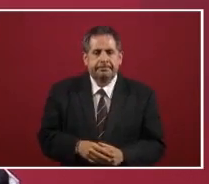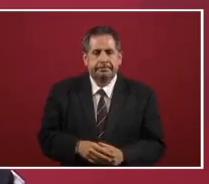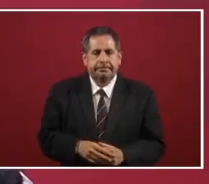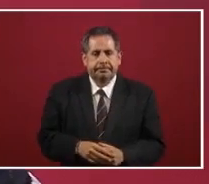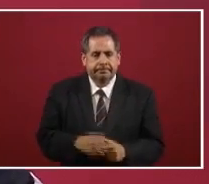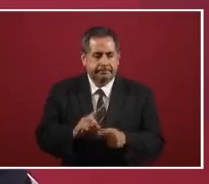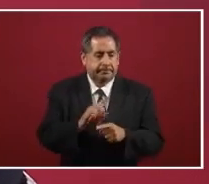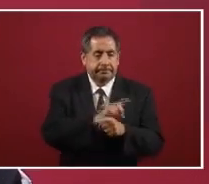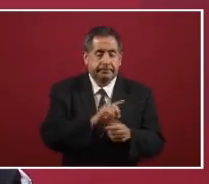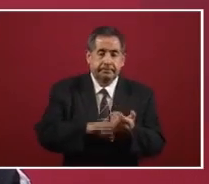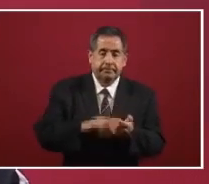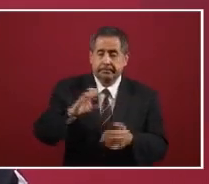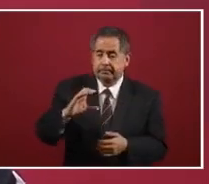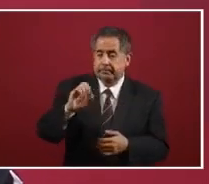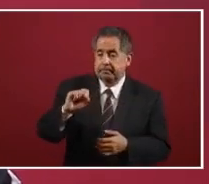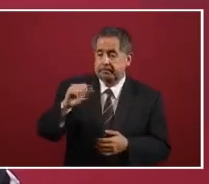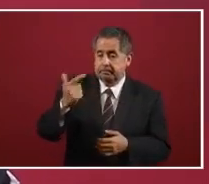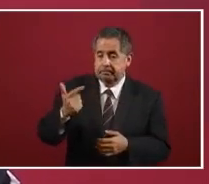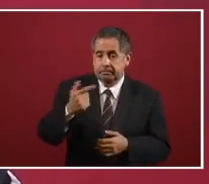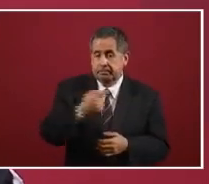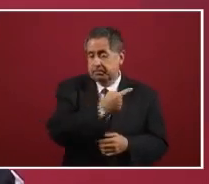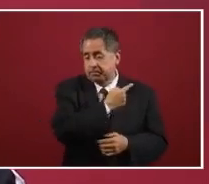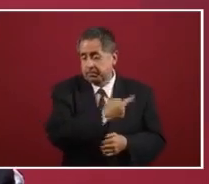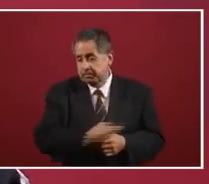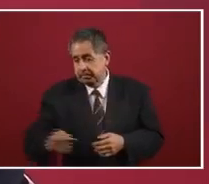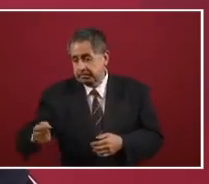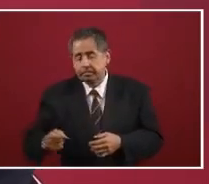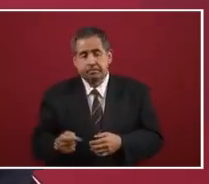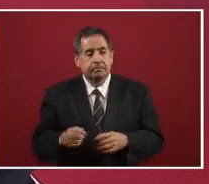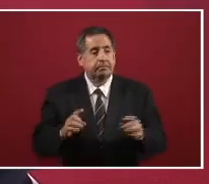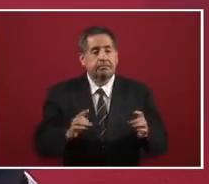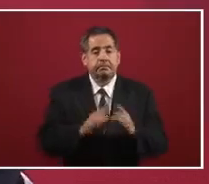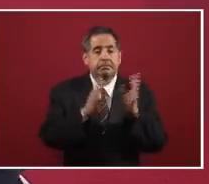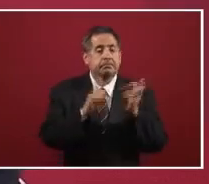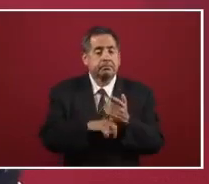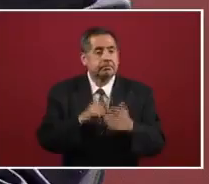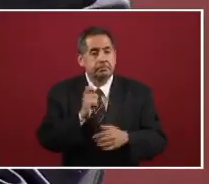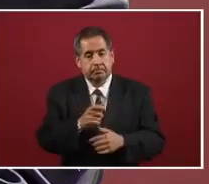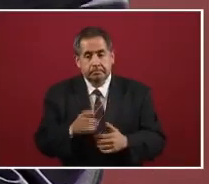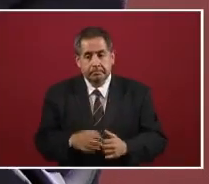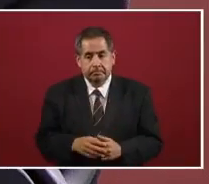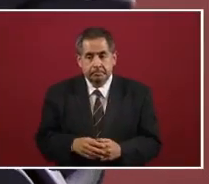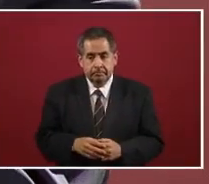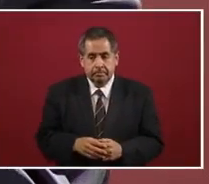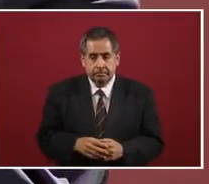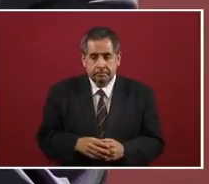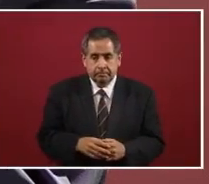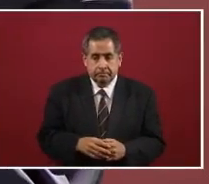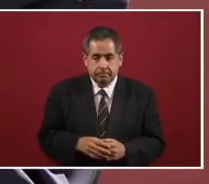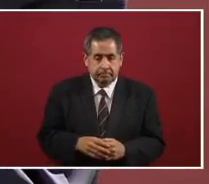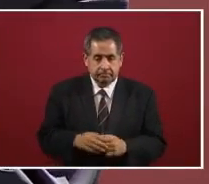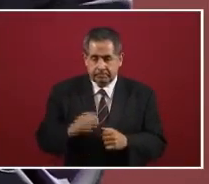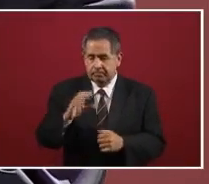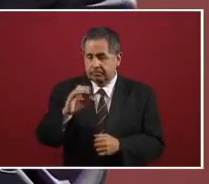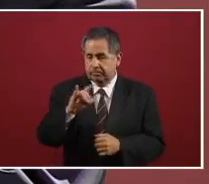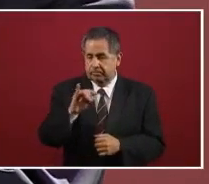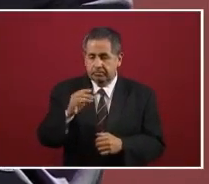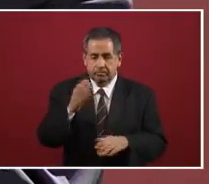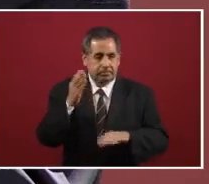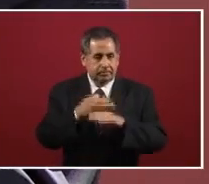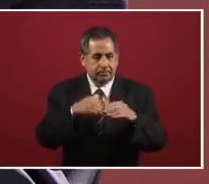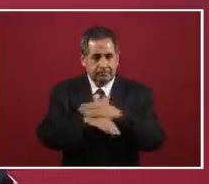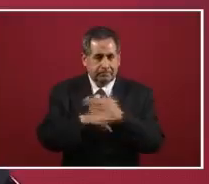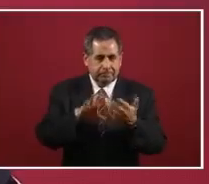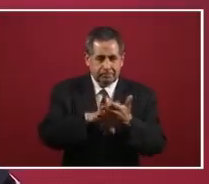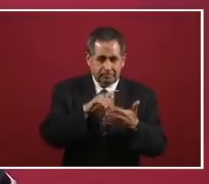desde Salinas, que de pura casualidad se reformó el Código Penal